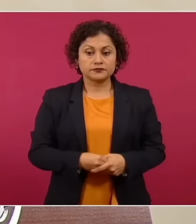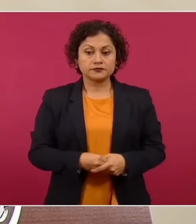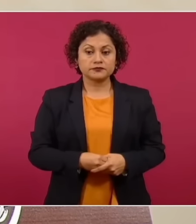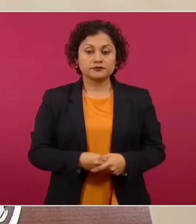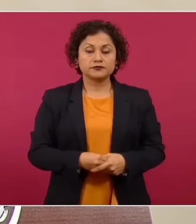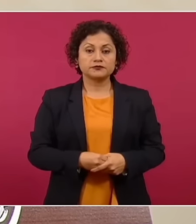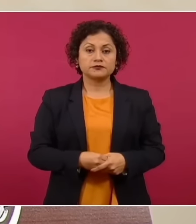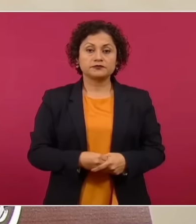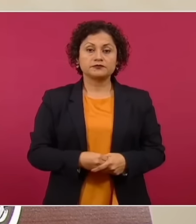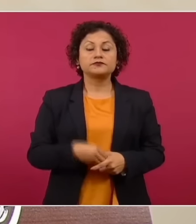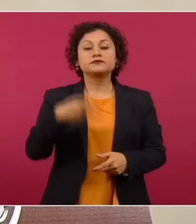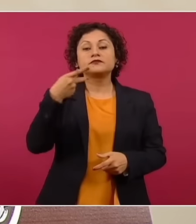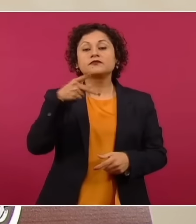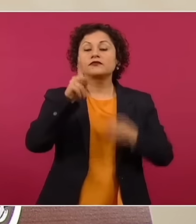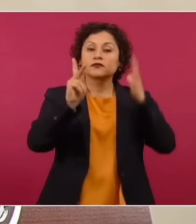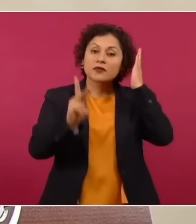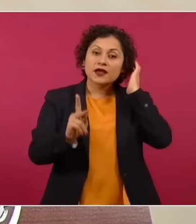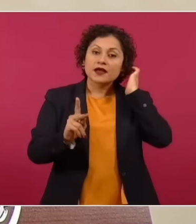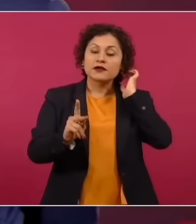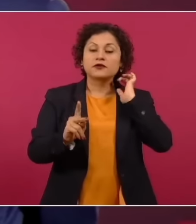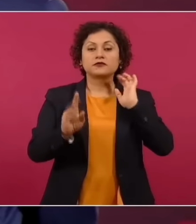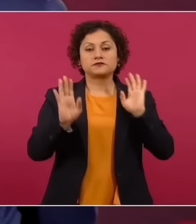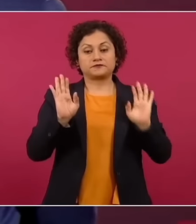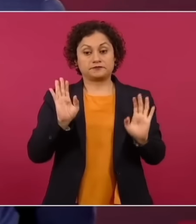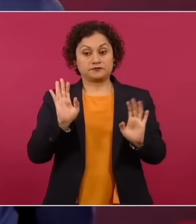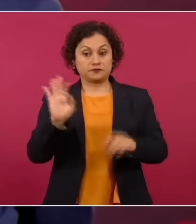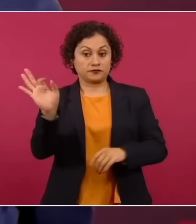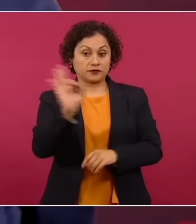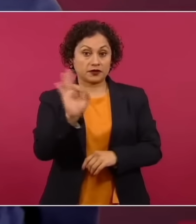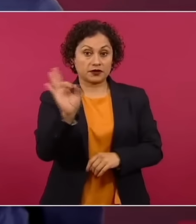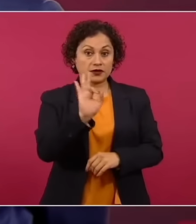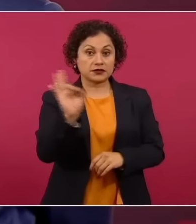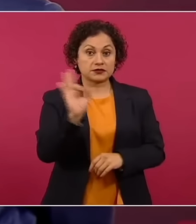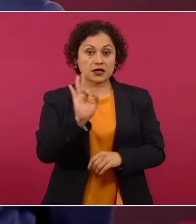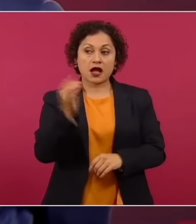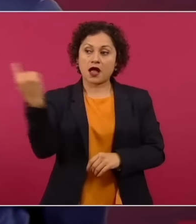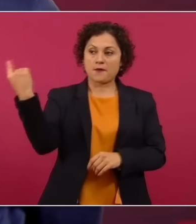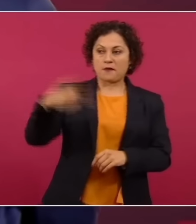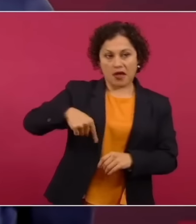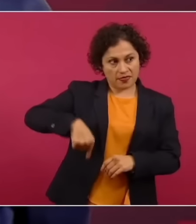Pero no es que haya venido por consigna